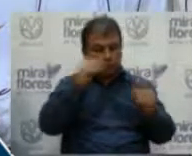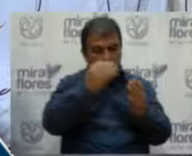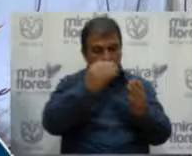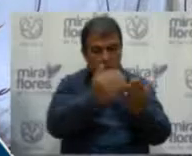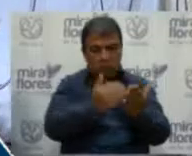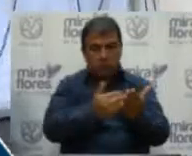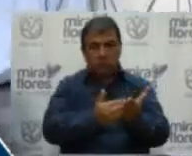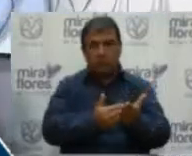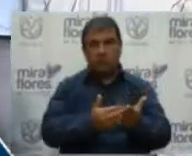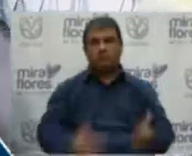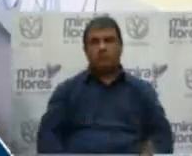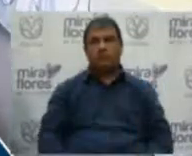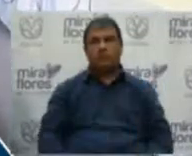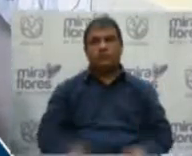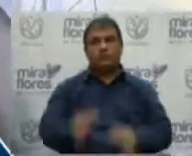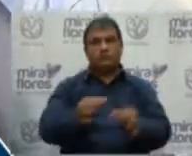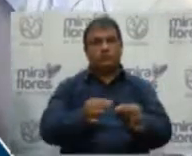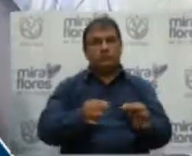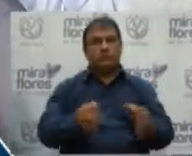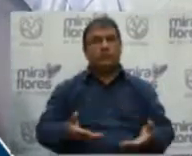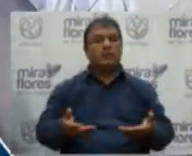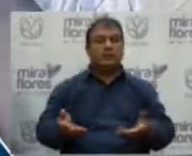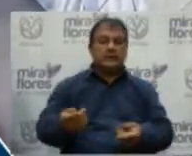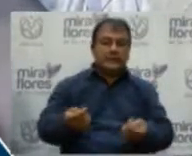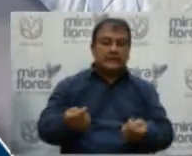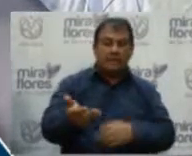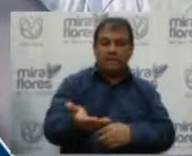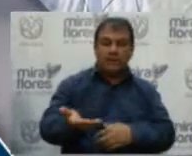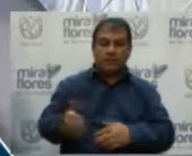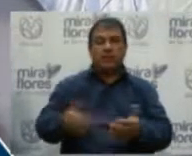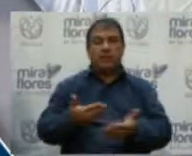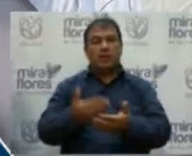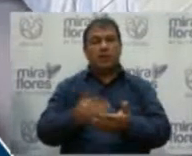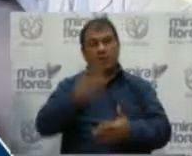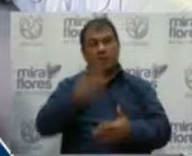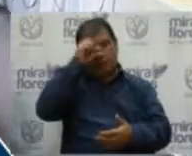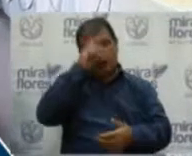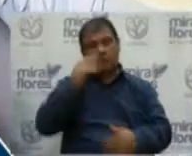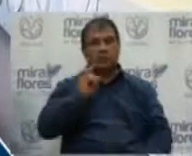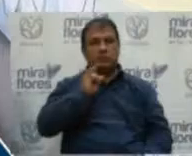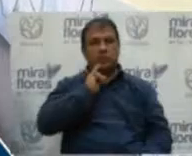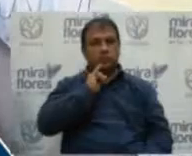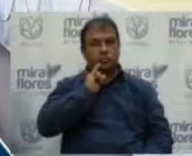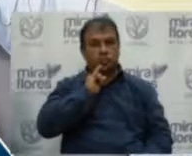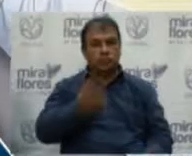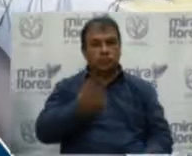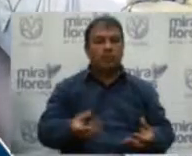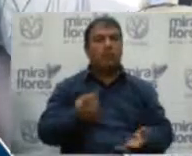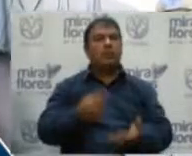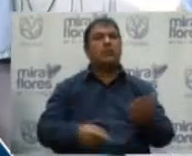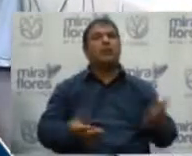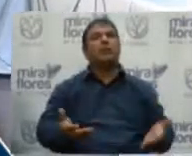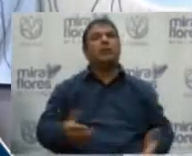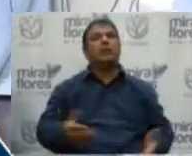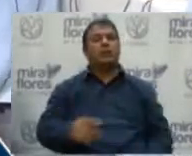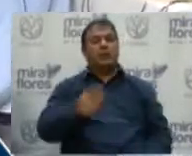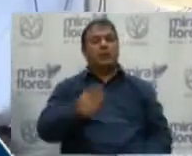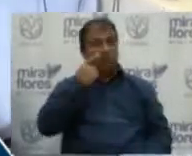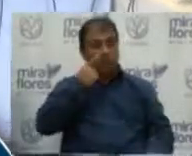acuerdo. Muy bien, se trata de una invitación que ha llegado de la Embajada de los Estados Unidos para que el